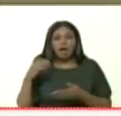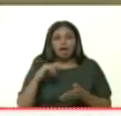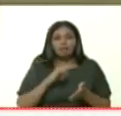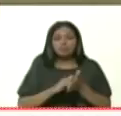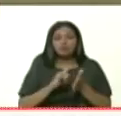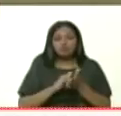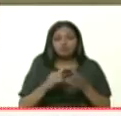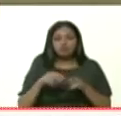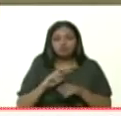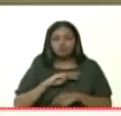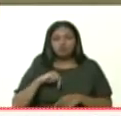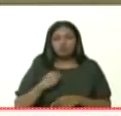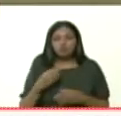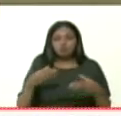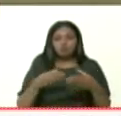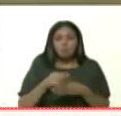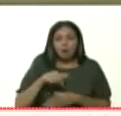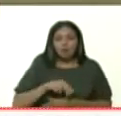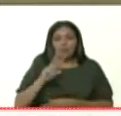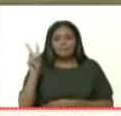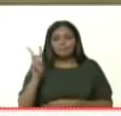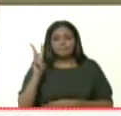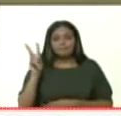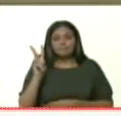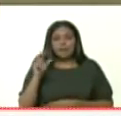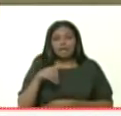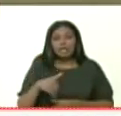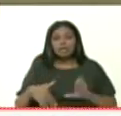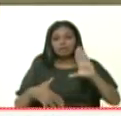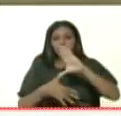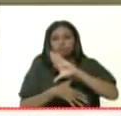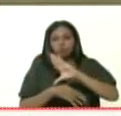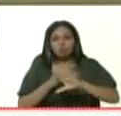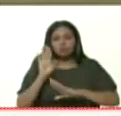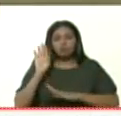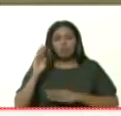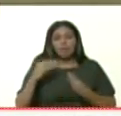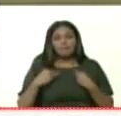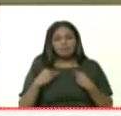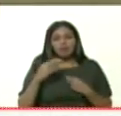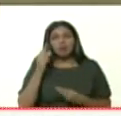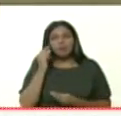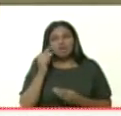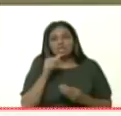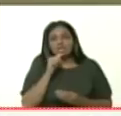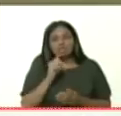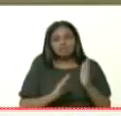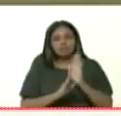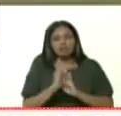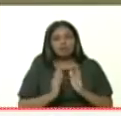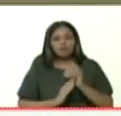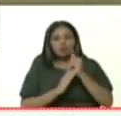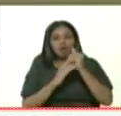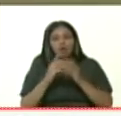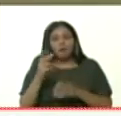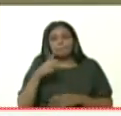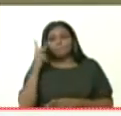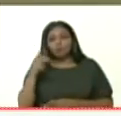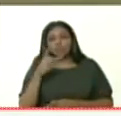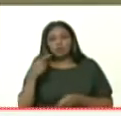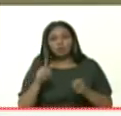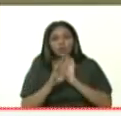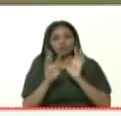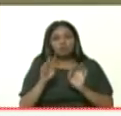el continente, comprometiendo la vida de las mujeres, en especial de quienes desarrollan liderazgo político, así como